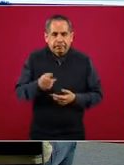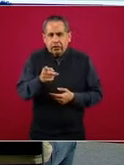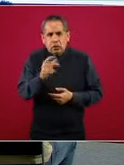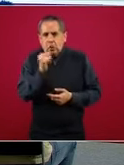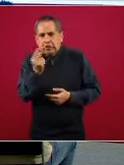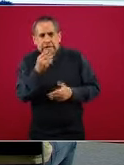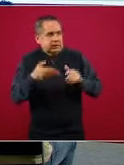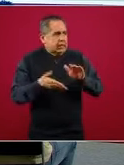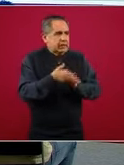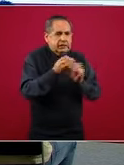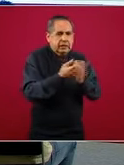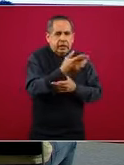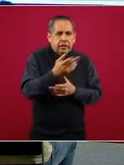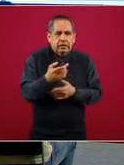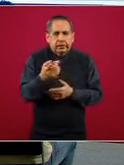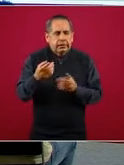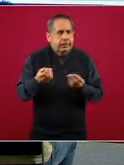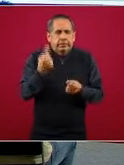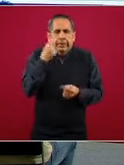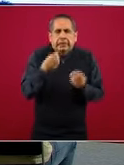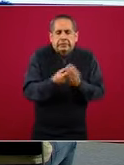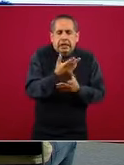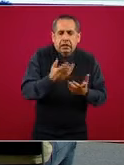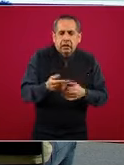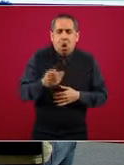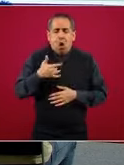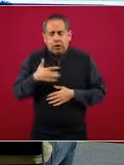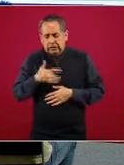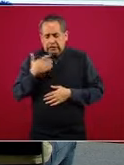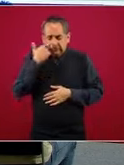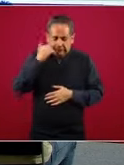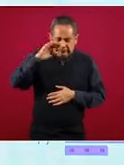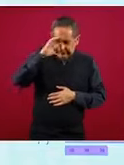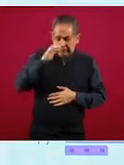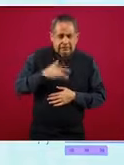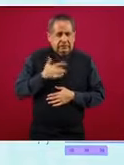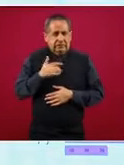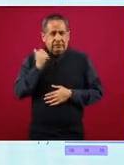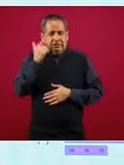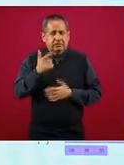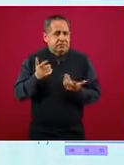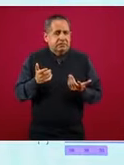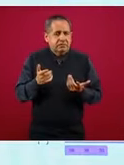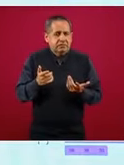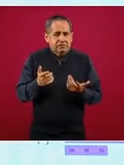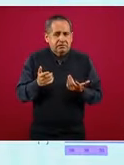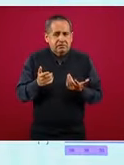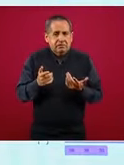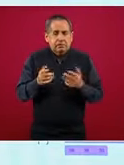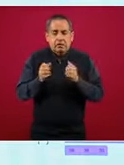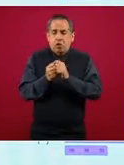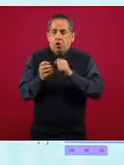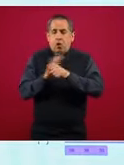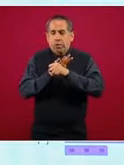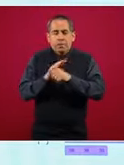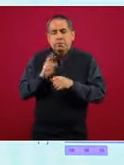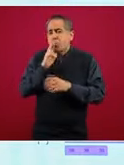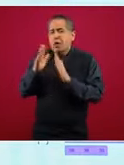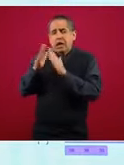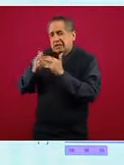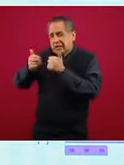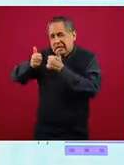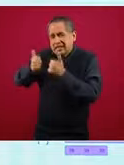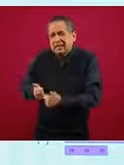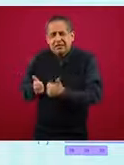actividad indispensable, a que si tiene síntomas de alguna enfermedad, en particular la que es compatible con COVID, se quede en